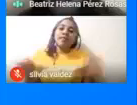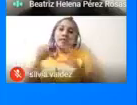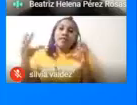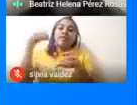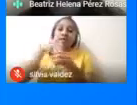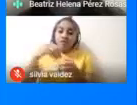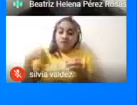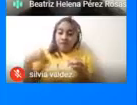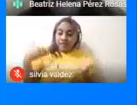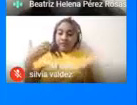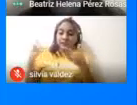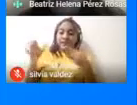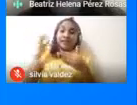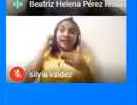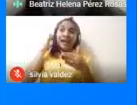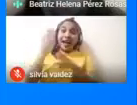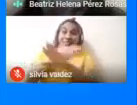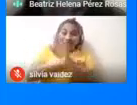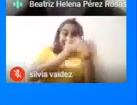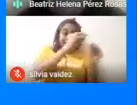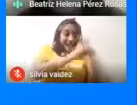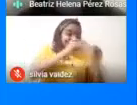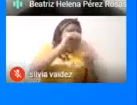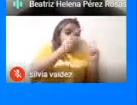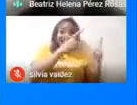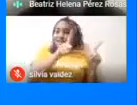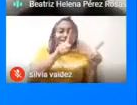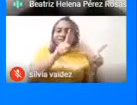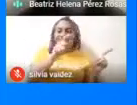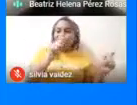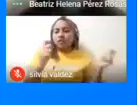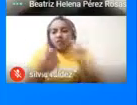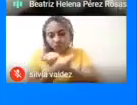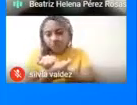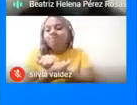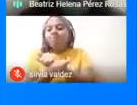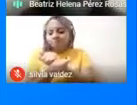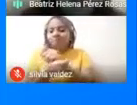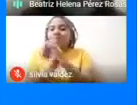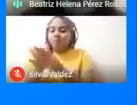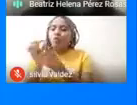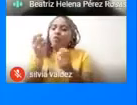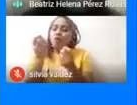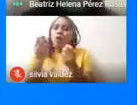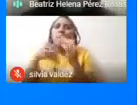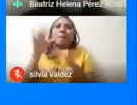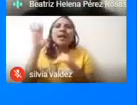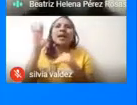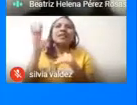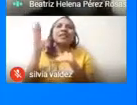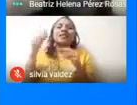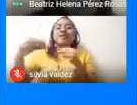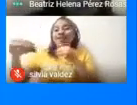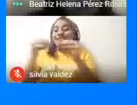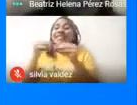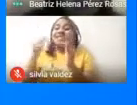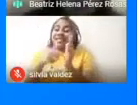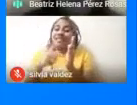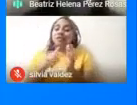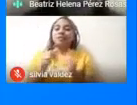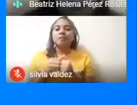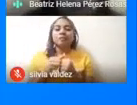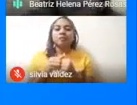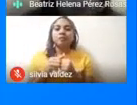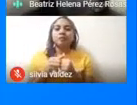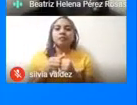nuestra planificación ya dada. Aquellos territorios que ya han avanzado en su planificación, ser un poco más flexibles en esto.